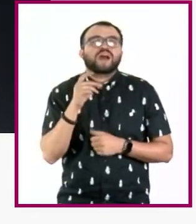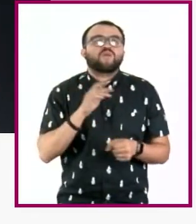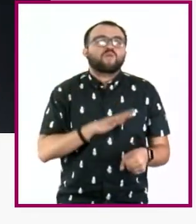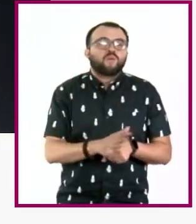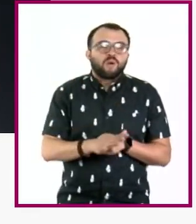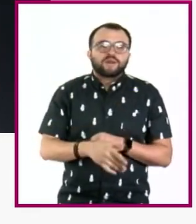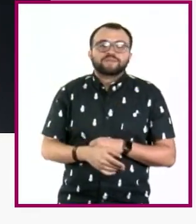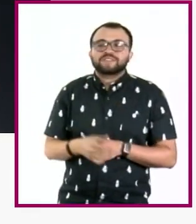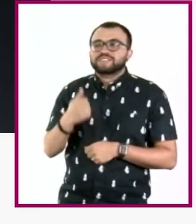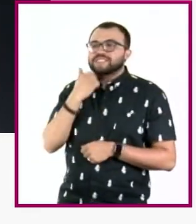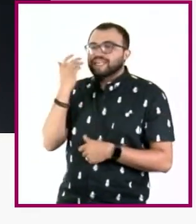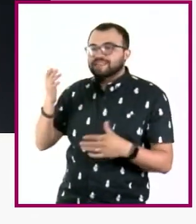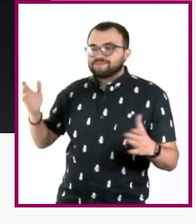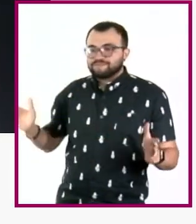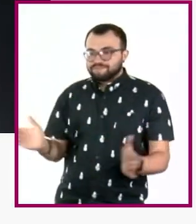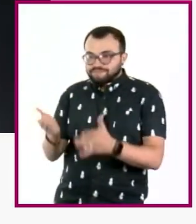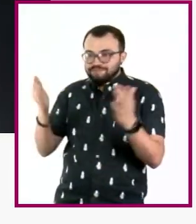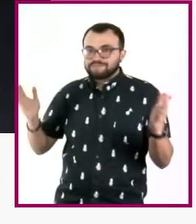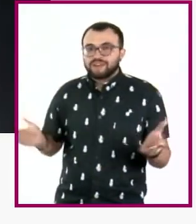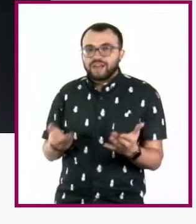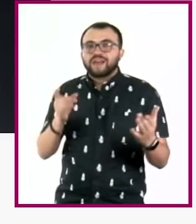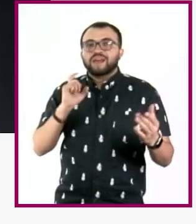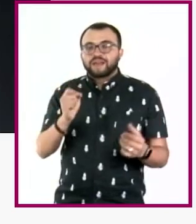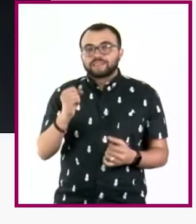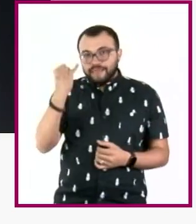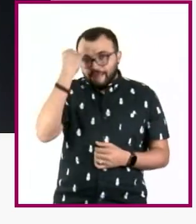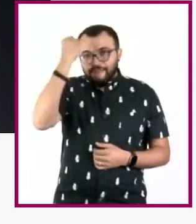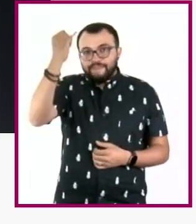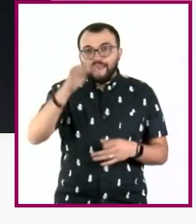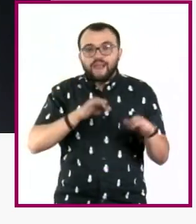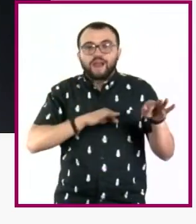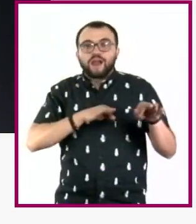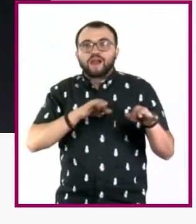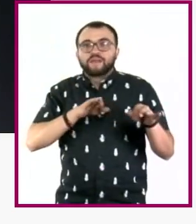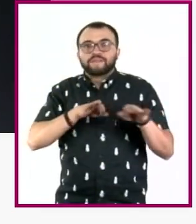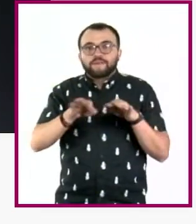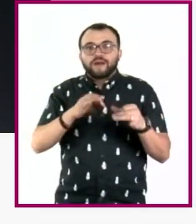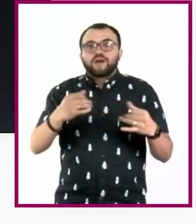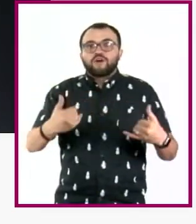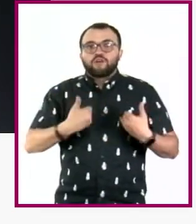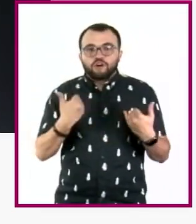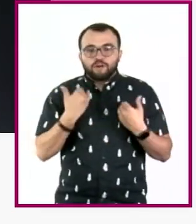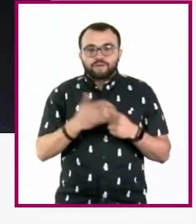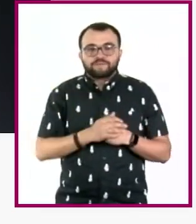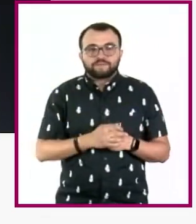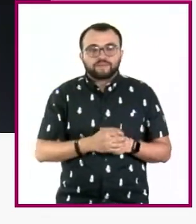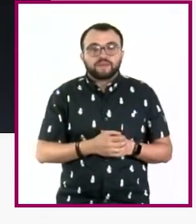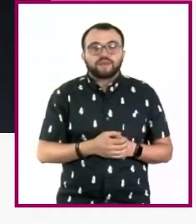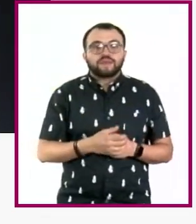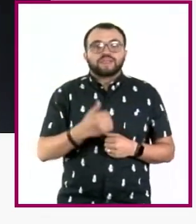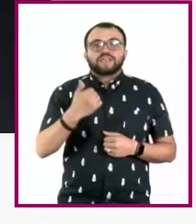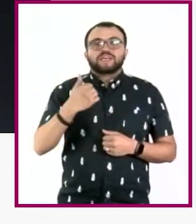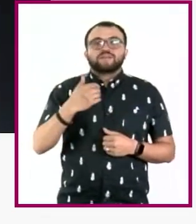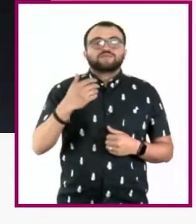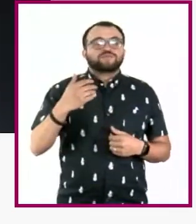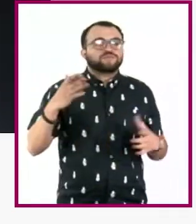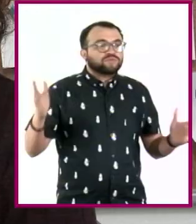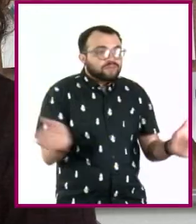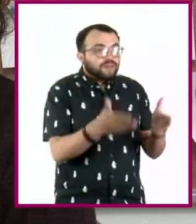los emprendimientos juveniles, que buscan impulsar la innovación económica y